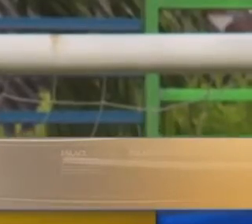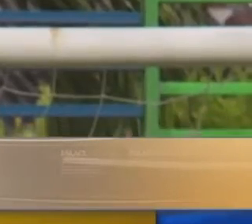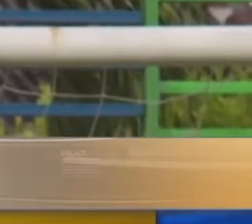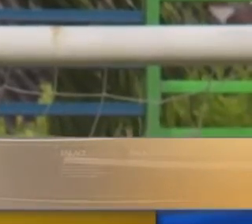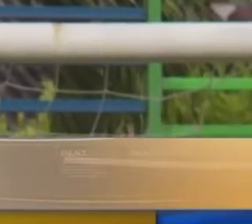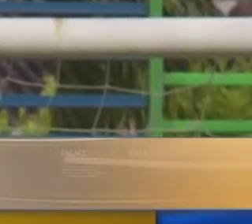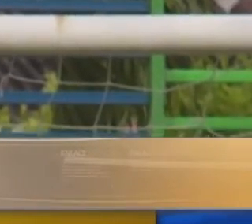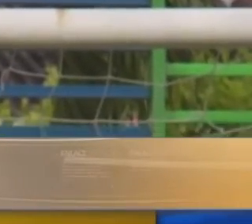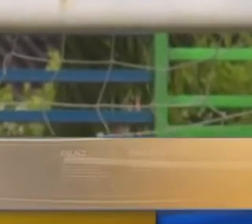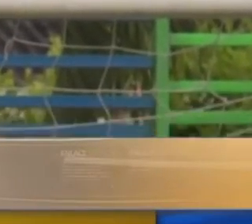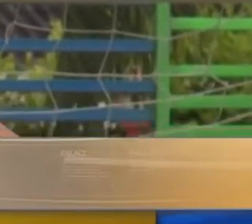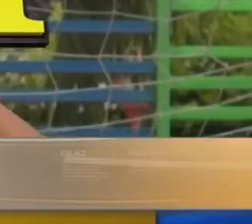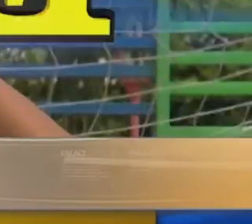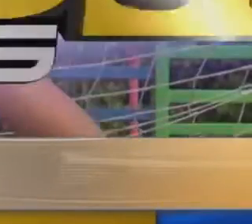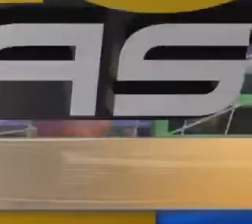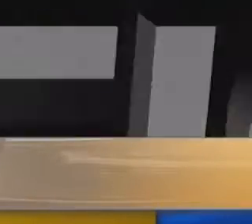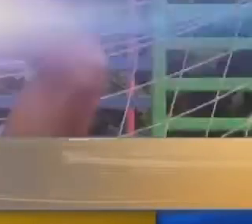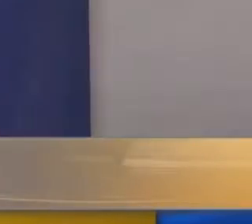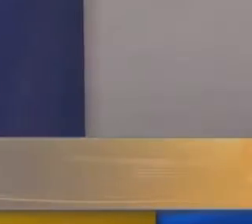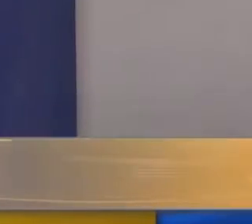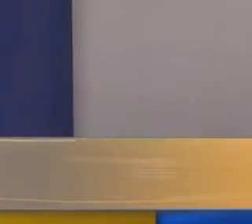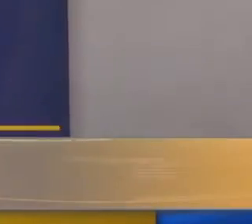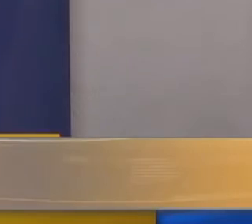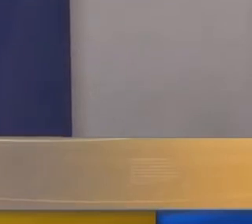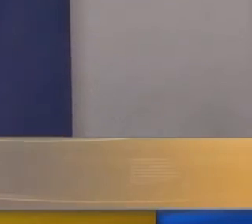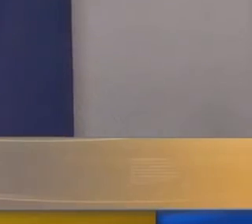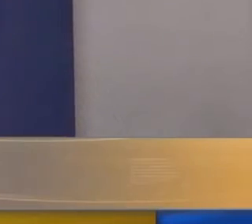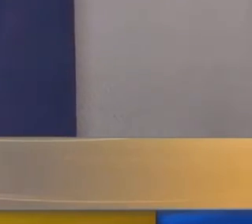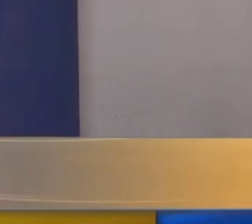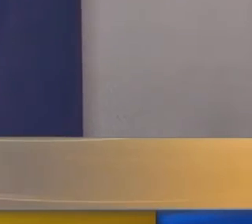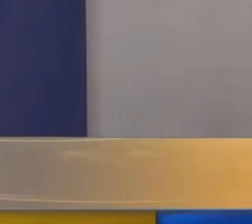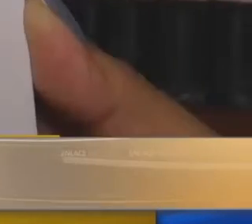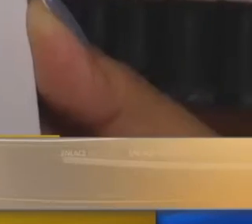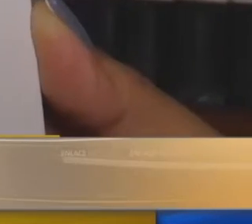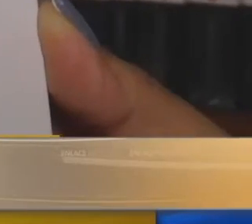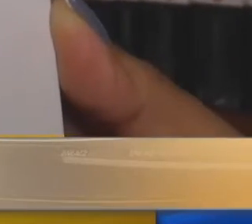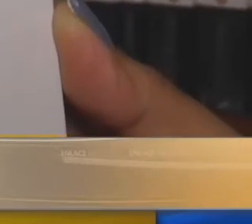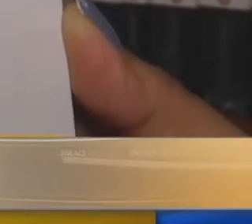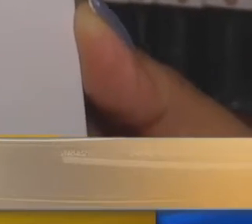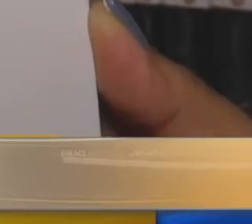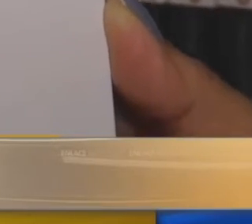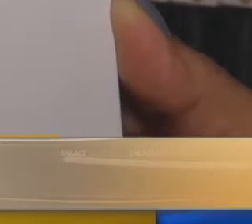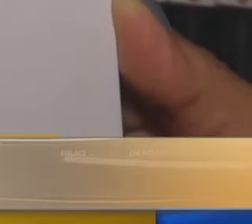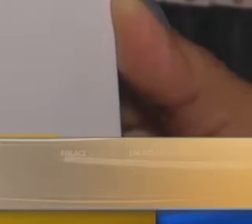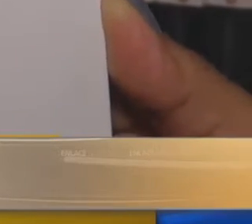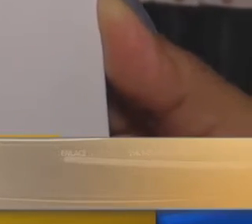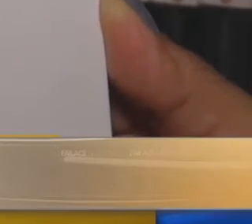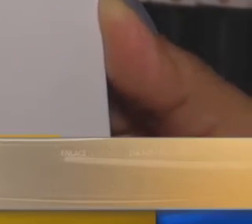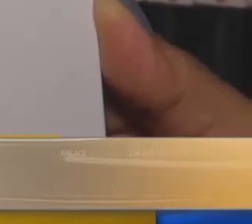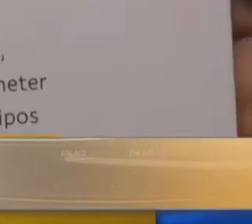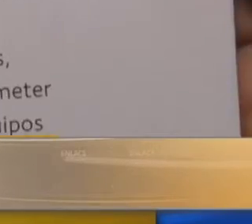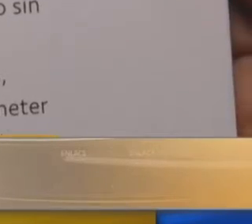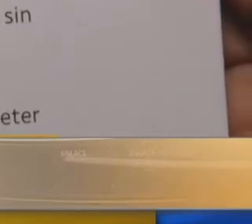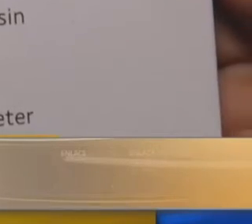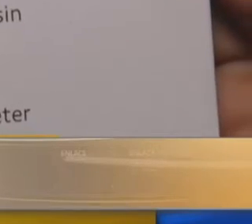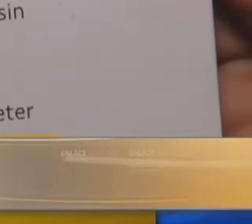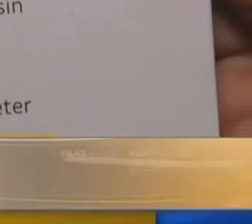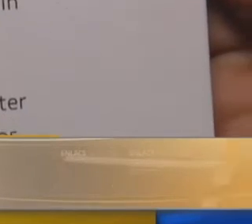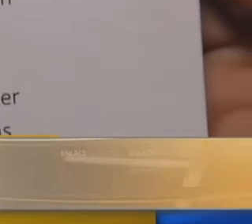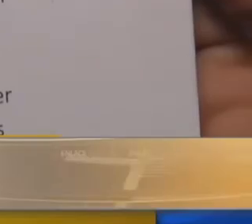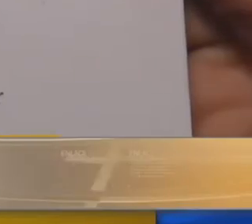El liderato se definió desde el punto penal. Y al cierre, Véndale la mente y no a la gente es el libro recomendado de Enlace Noticias de Jorgin Klarik.